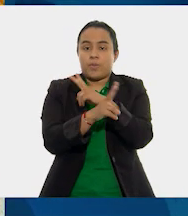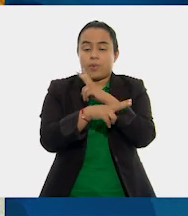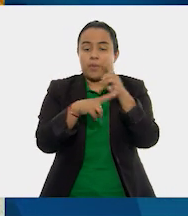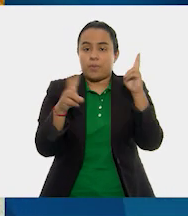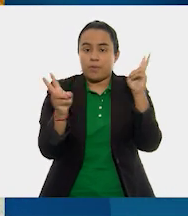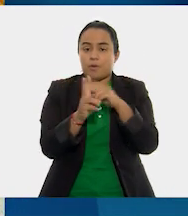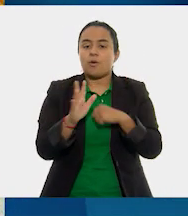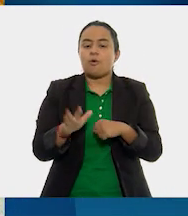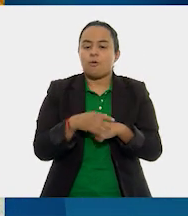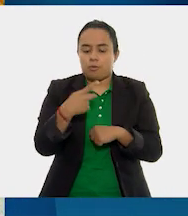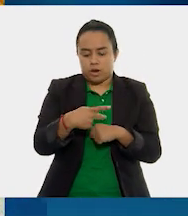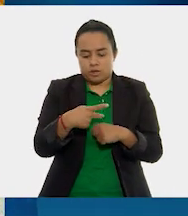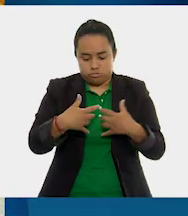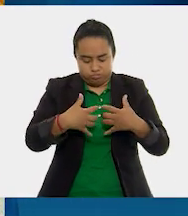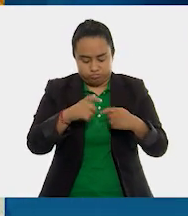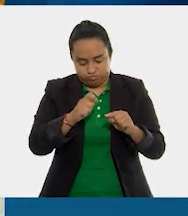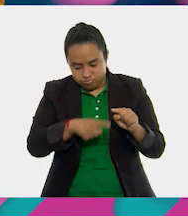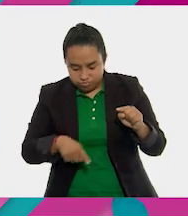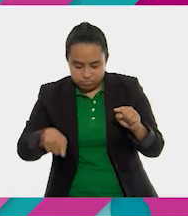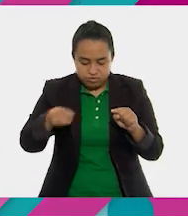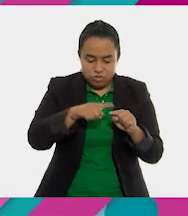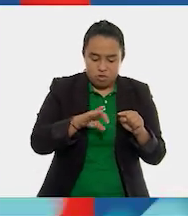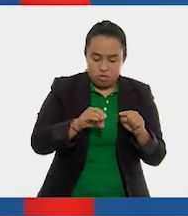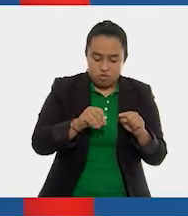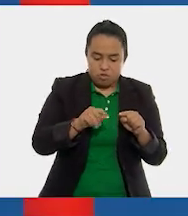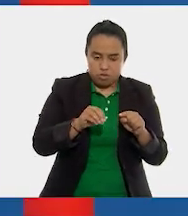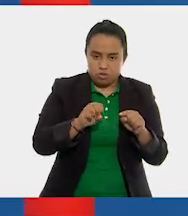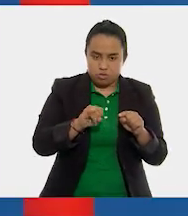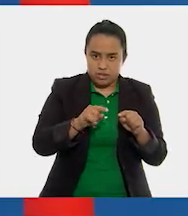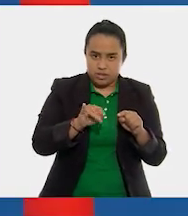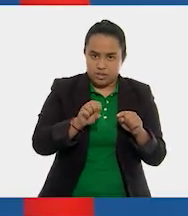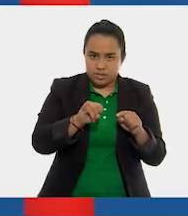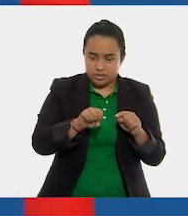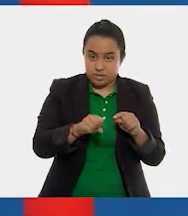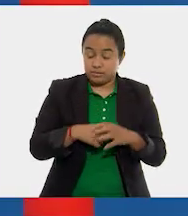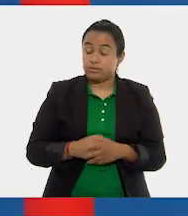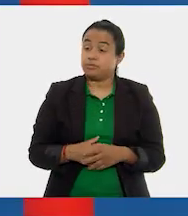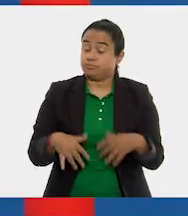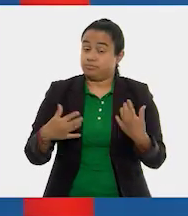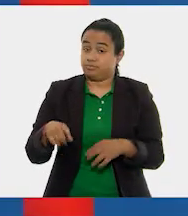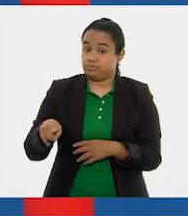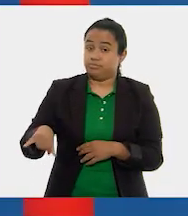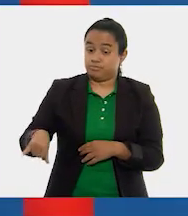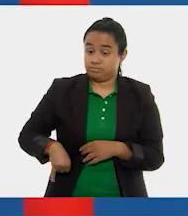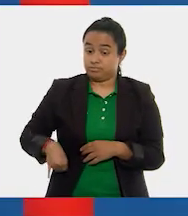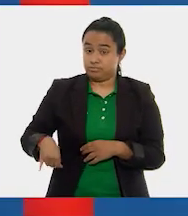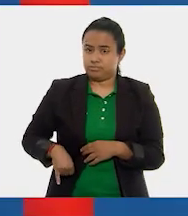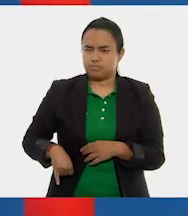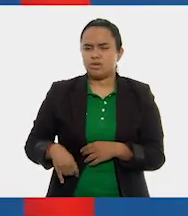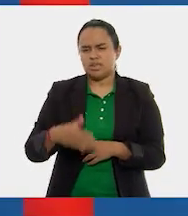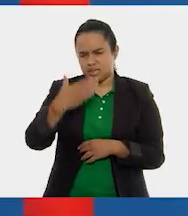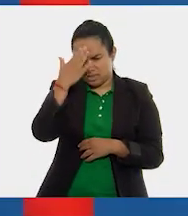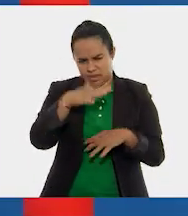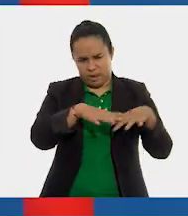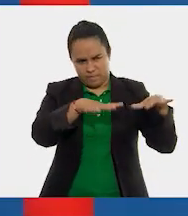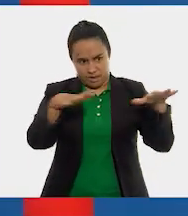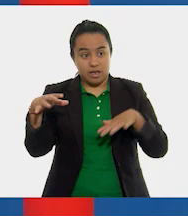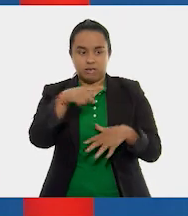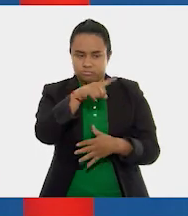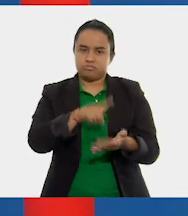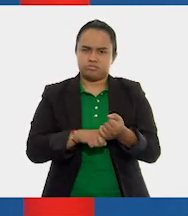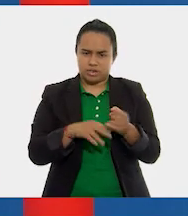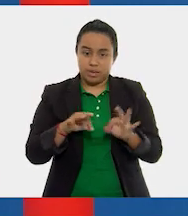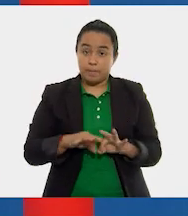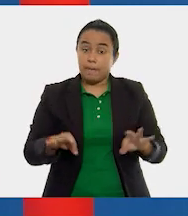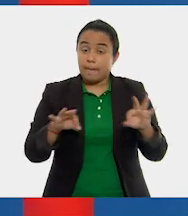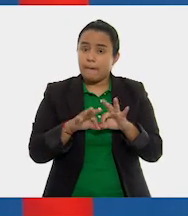proceso de la fotosíntesis en los océanos. Wow, maestra, vaya que es interesante. Sabía que los océanos eran muy